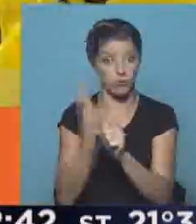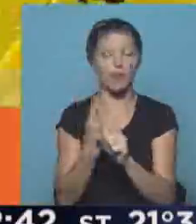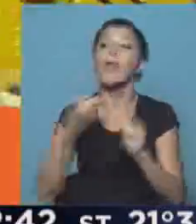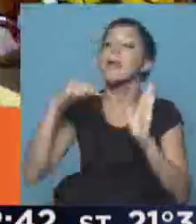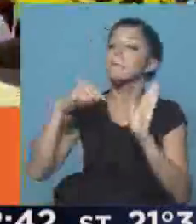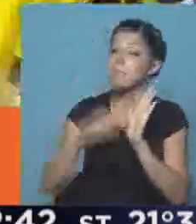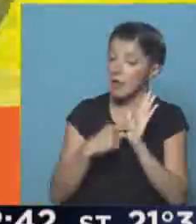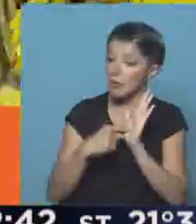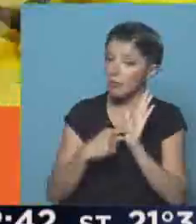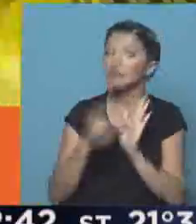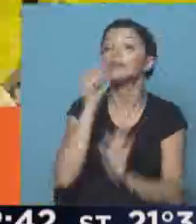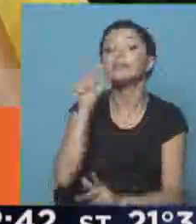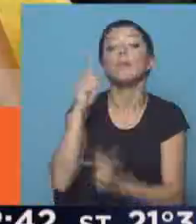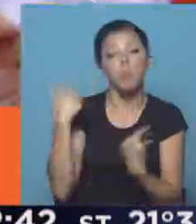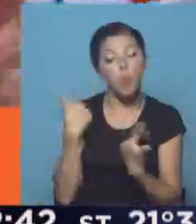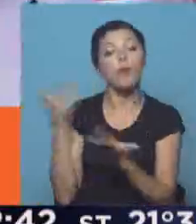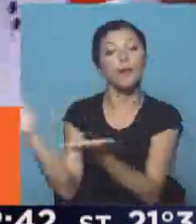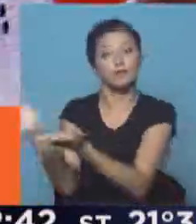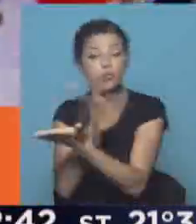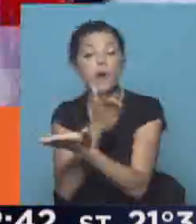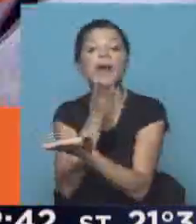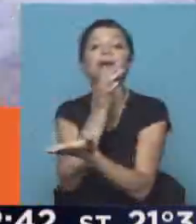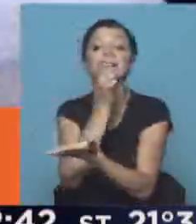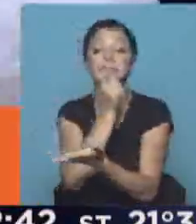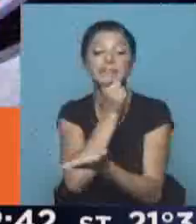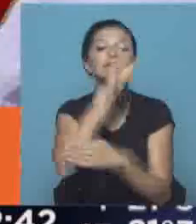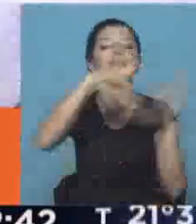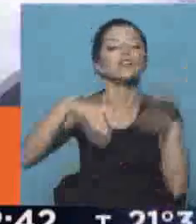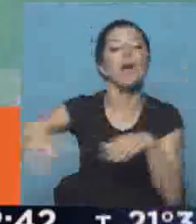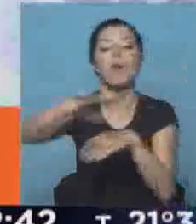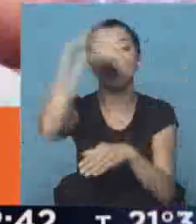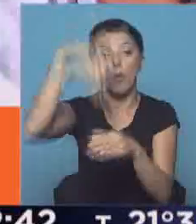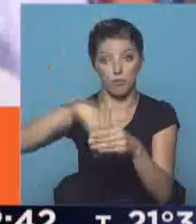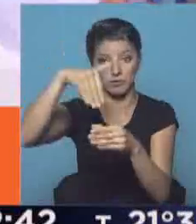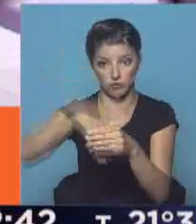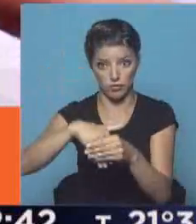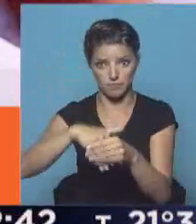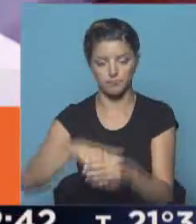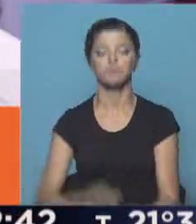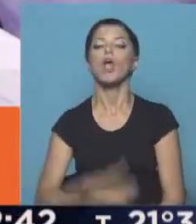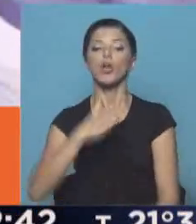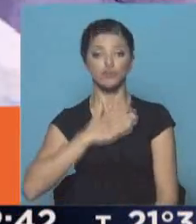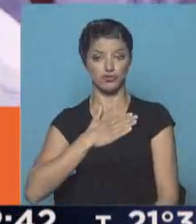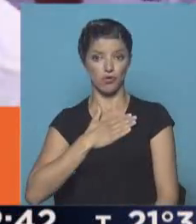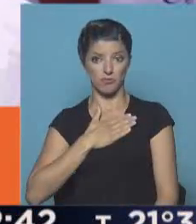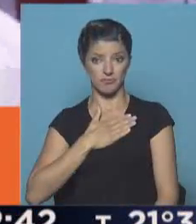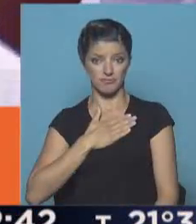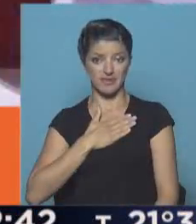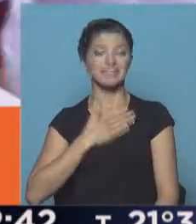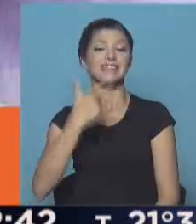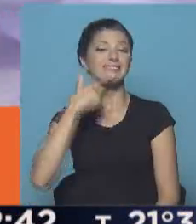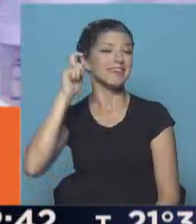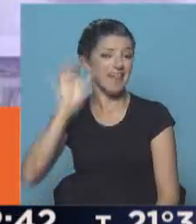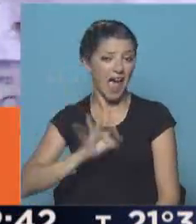cambio, el mandato del jefe de Estado puede ser revocado a través de un referéndum. Tengo 17 años con este régimen.